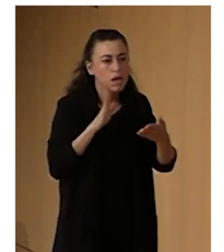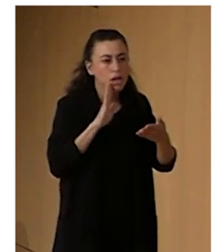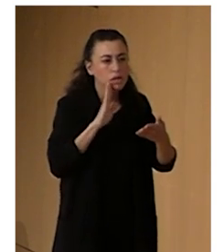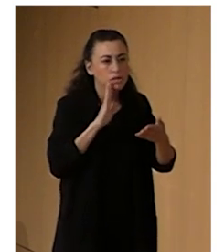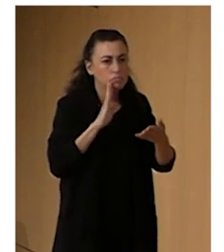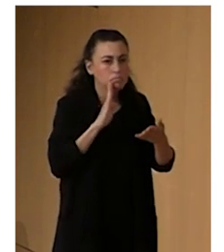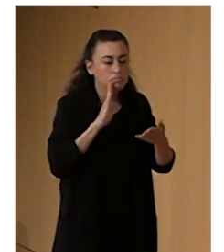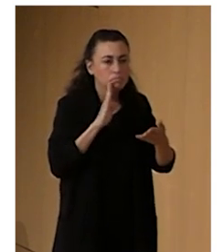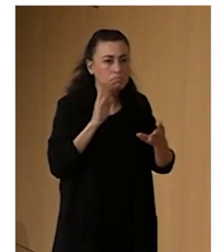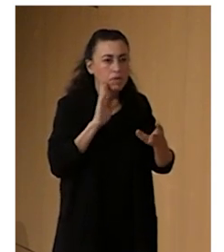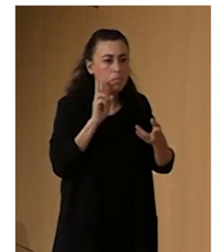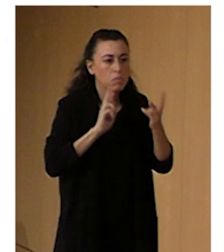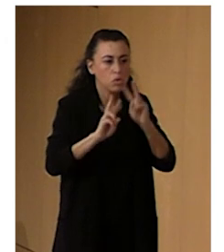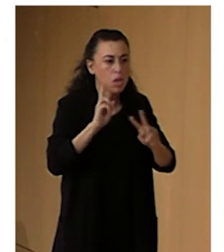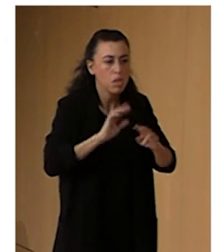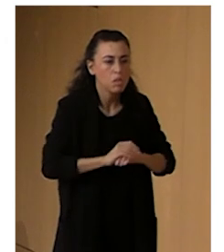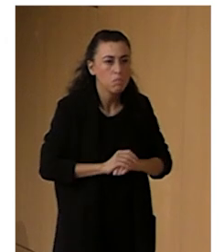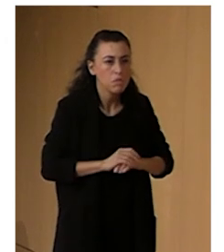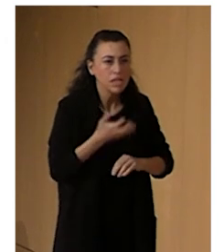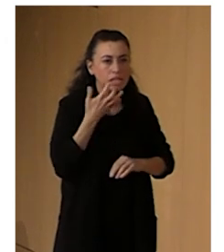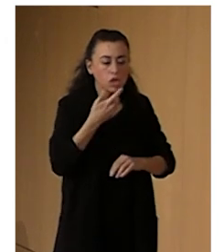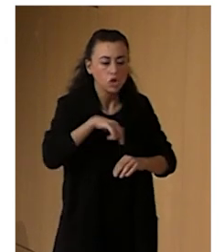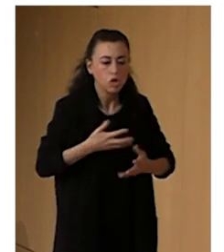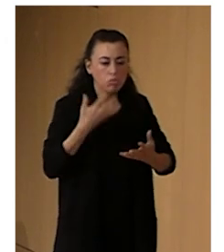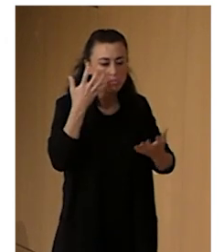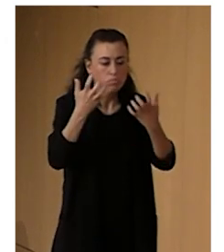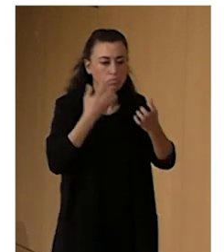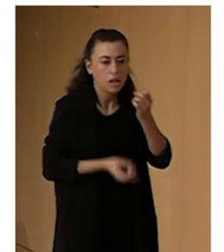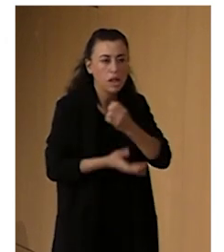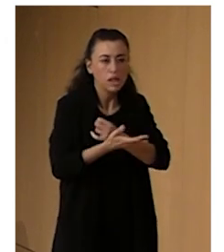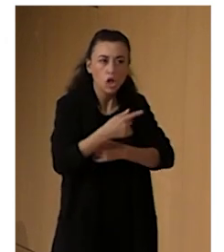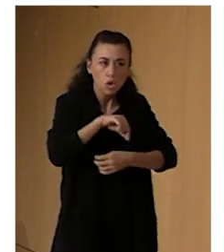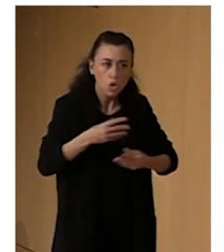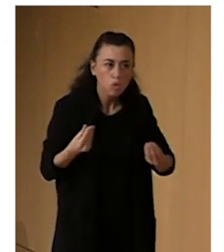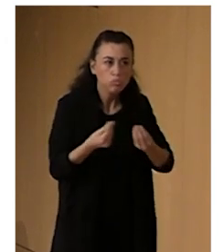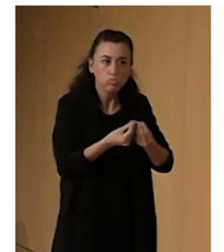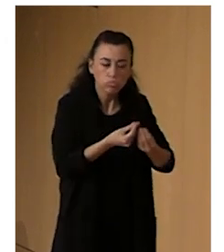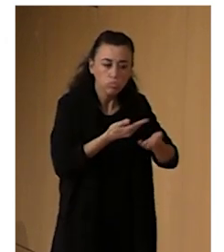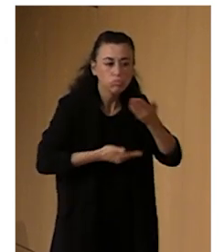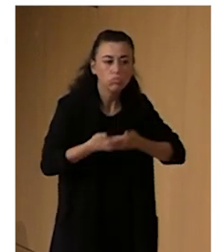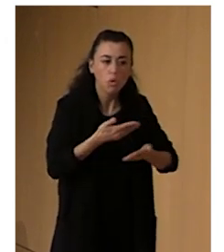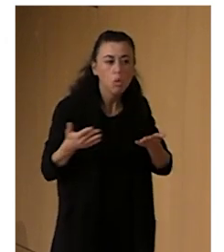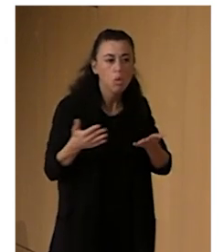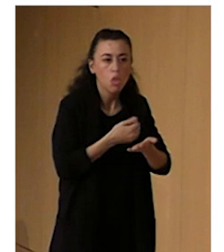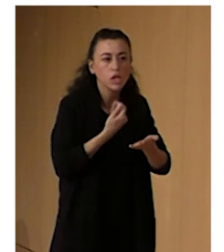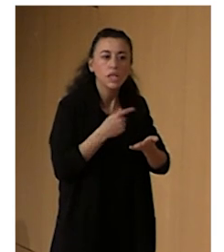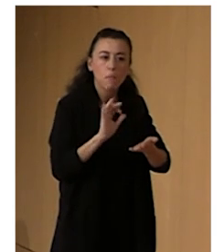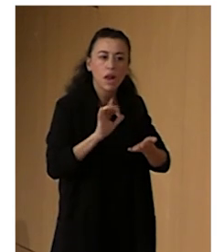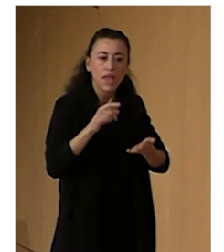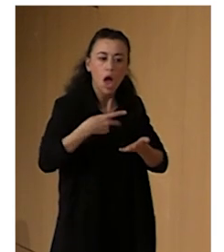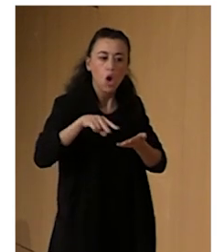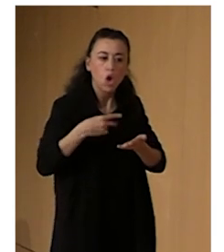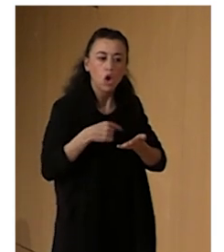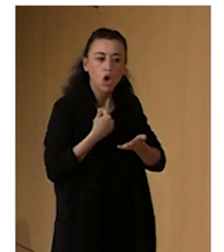creamos un espectáculo eh lo creamos todos y todas juntas Es verdad que hay un coreógrafo una coreógrafa pero pero el